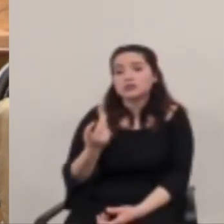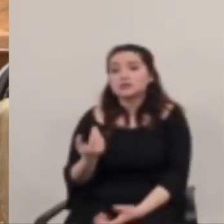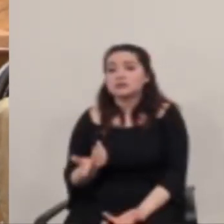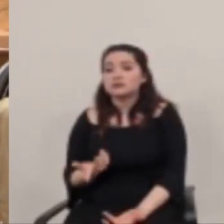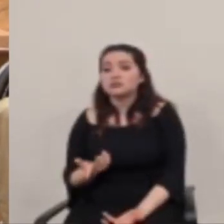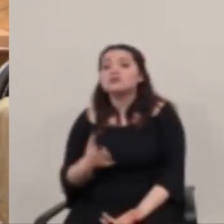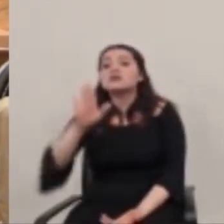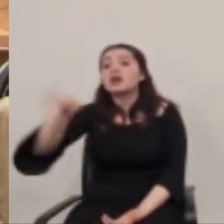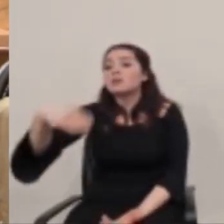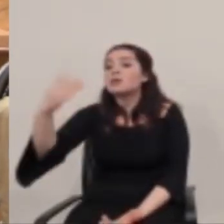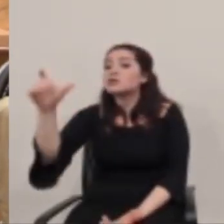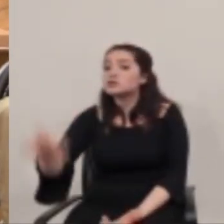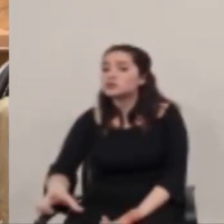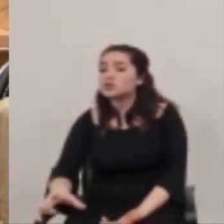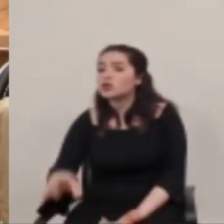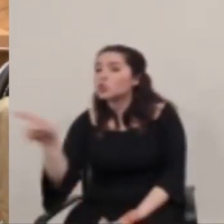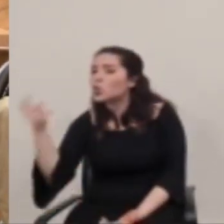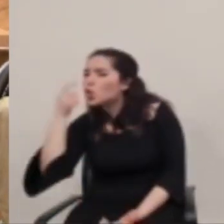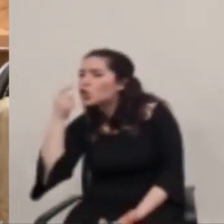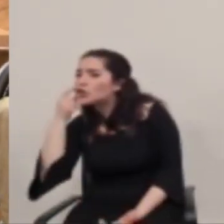Llama a tal persona, pregunta cuántas conoce.